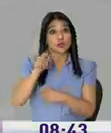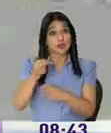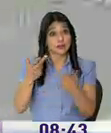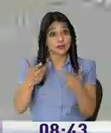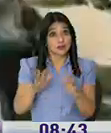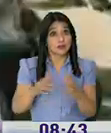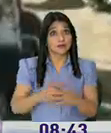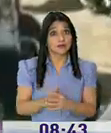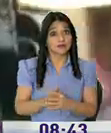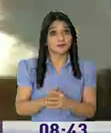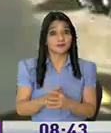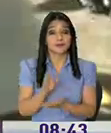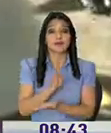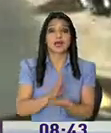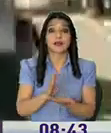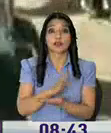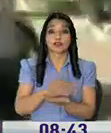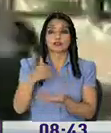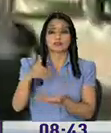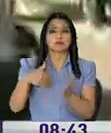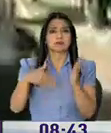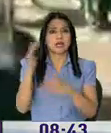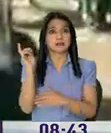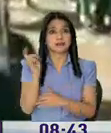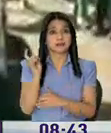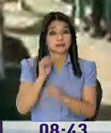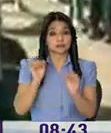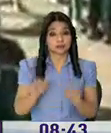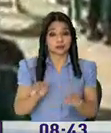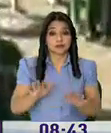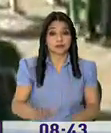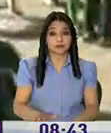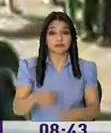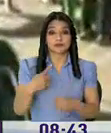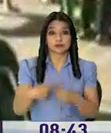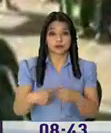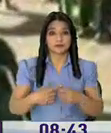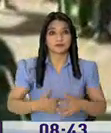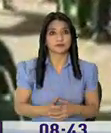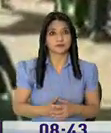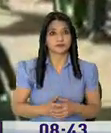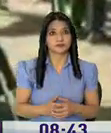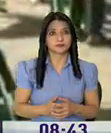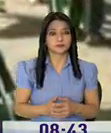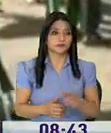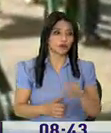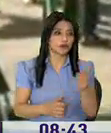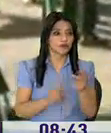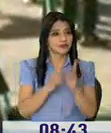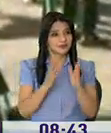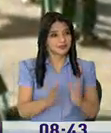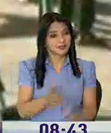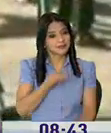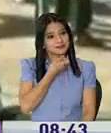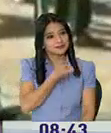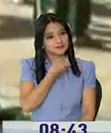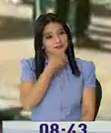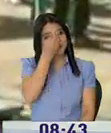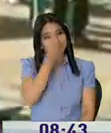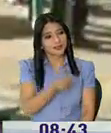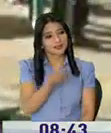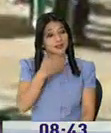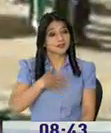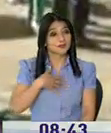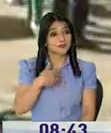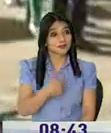se delegan a los barrios más necesitados de acá de la ciudad de Quito. Vamos a conversar con otra de las vecinas. Mi señora, muy buenos días.